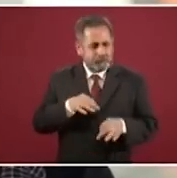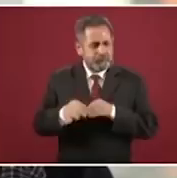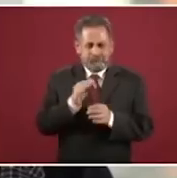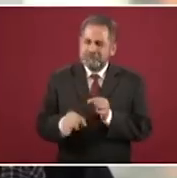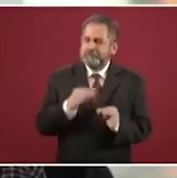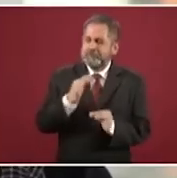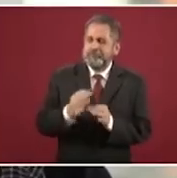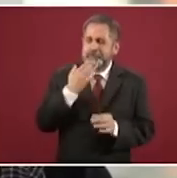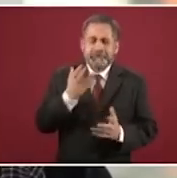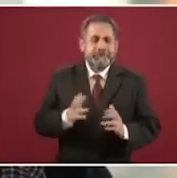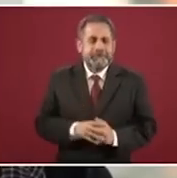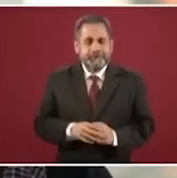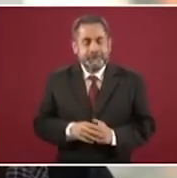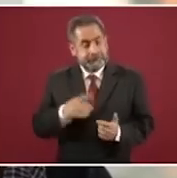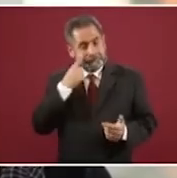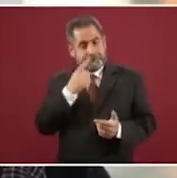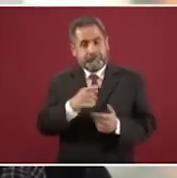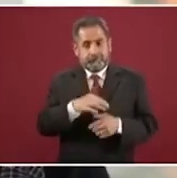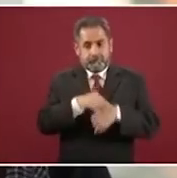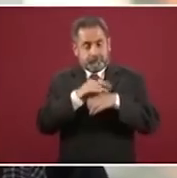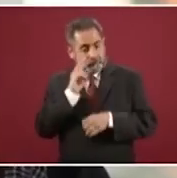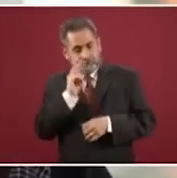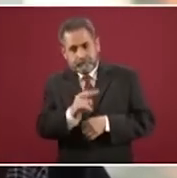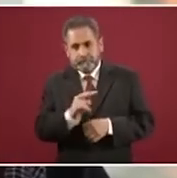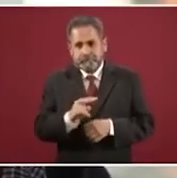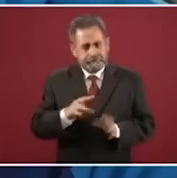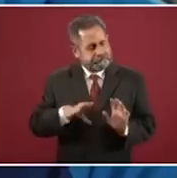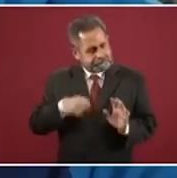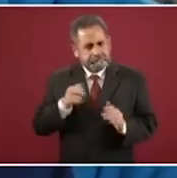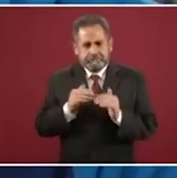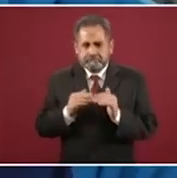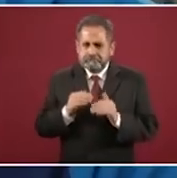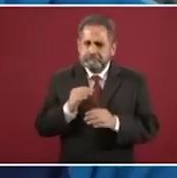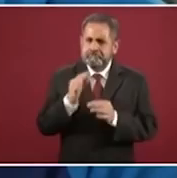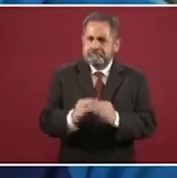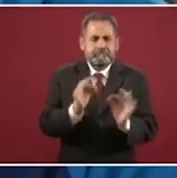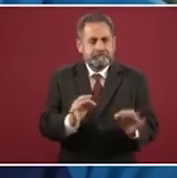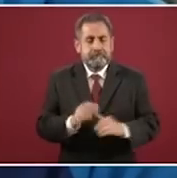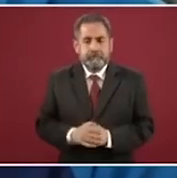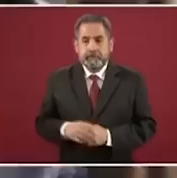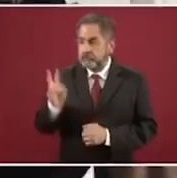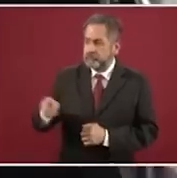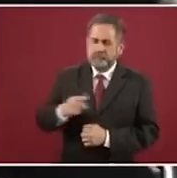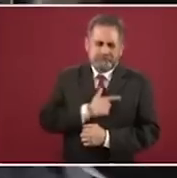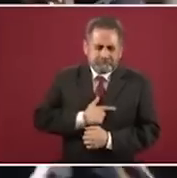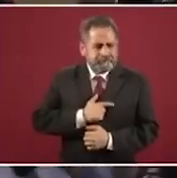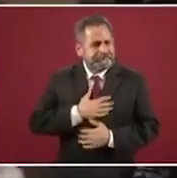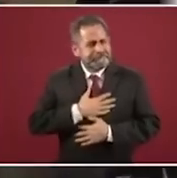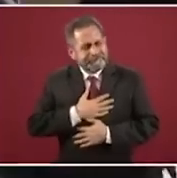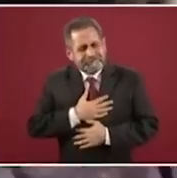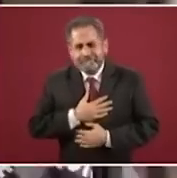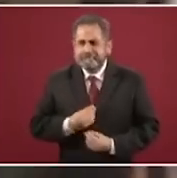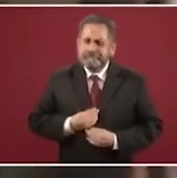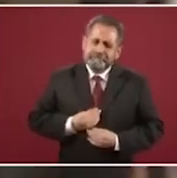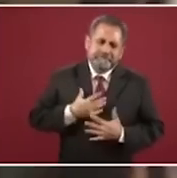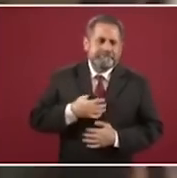trabajo porque pues ahora sí que hicimos rendir el dinero hasta donde pudimos. Nos da mucho gusto, estamos bien contentos, igual que